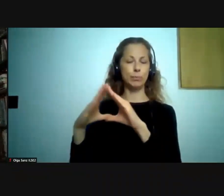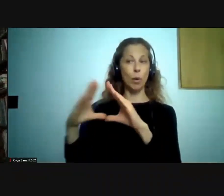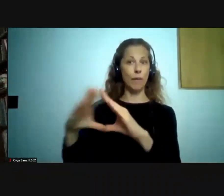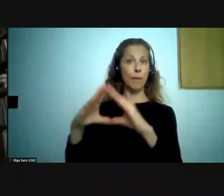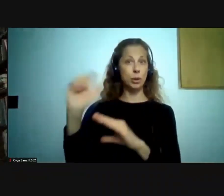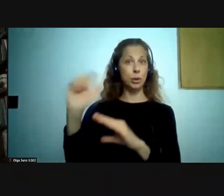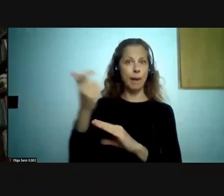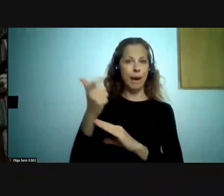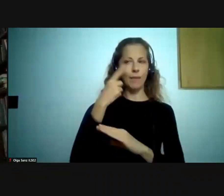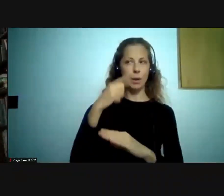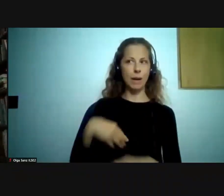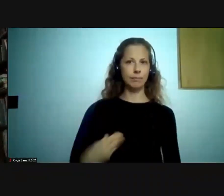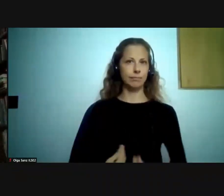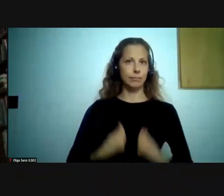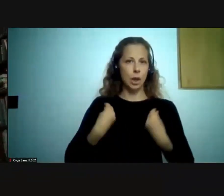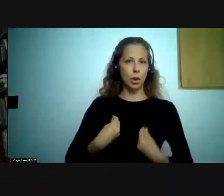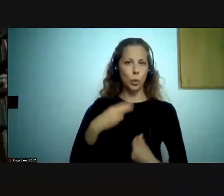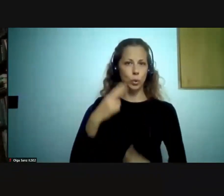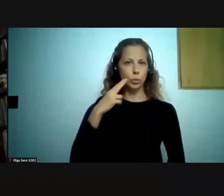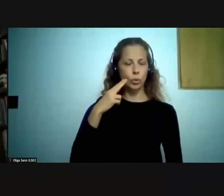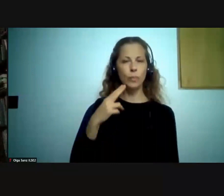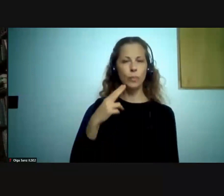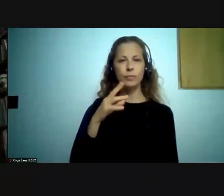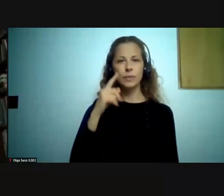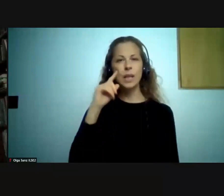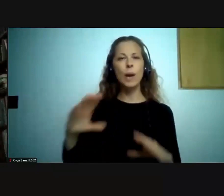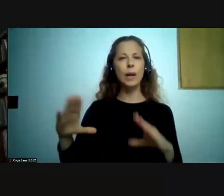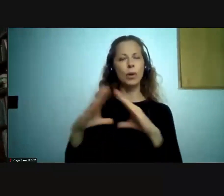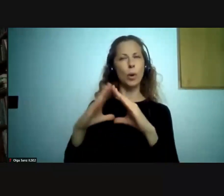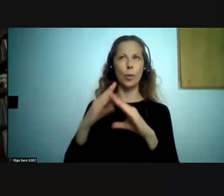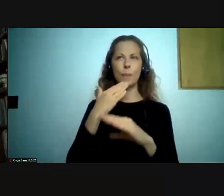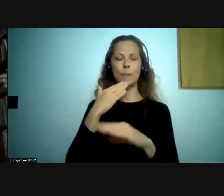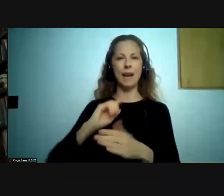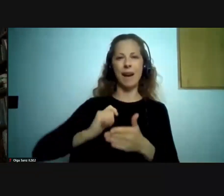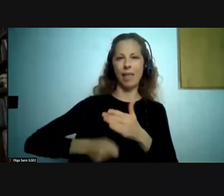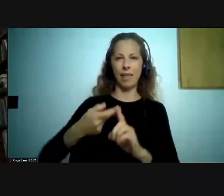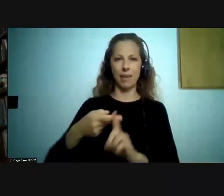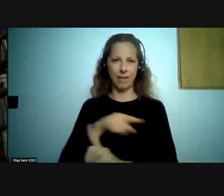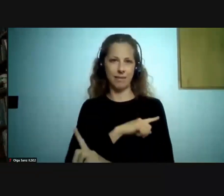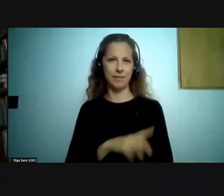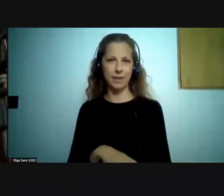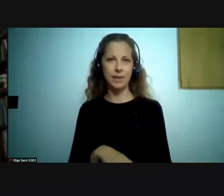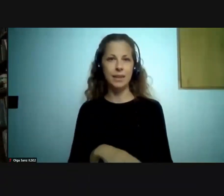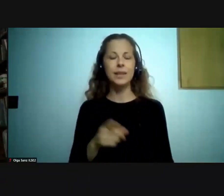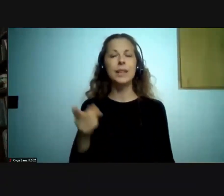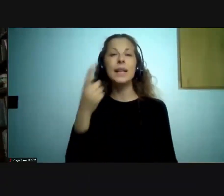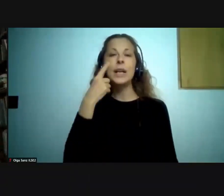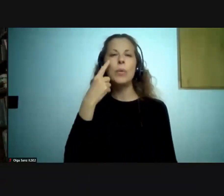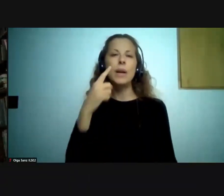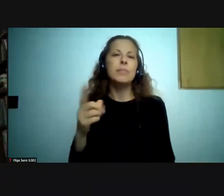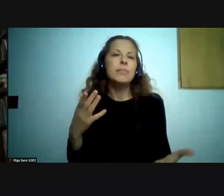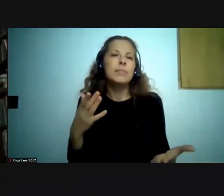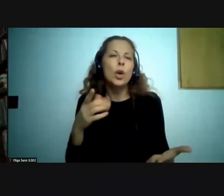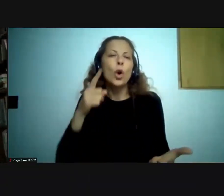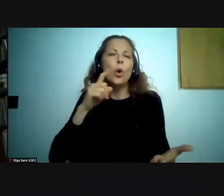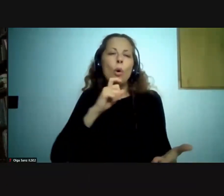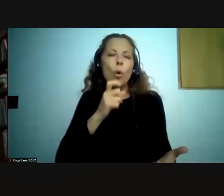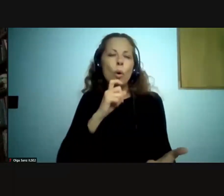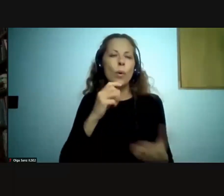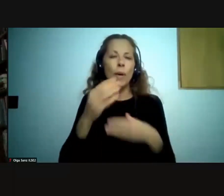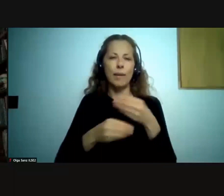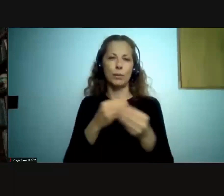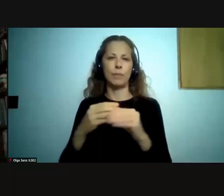feminismo, parece que les asusta y que la ven como radical. ¿Qué fórmula o qué receta podemos hacer para que no sientan miedo ante ese término,